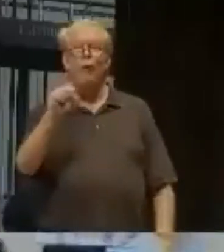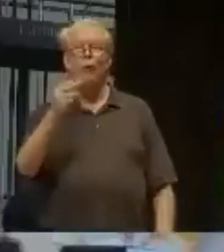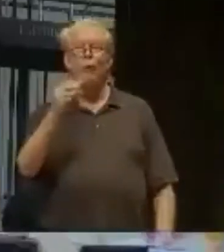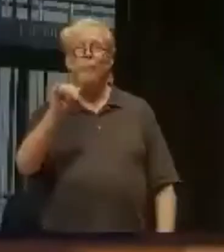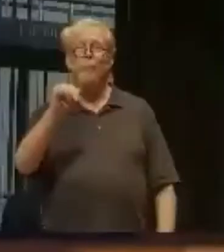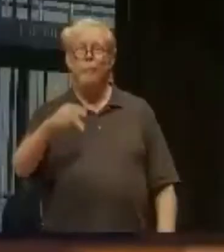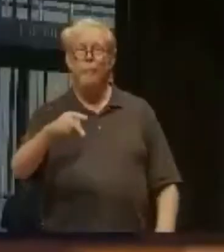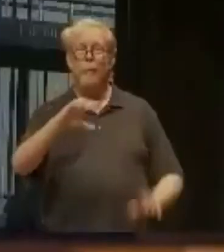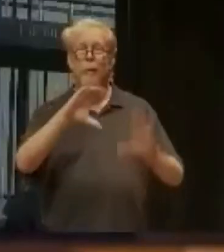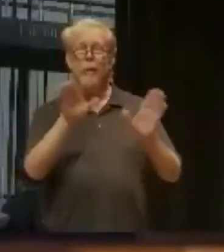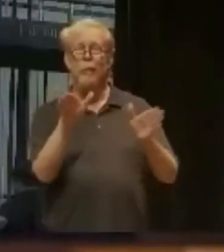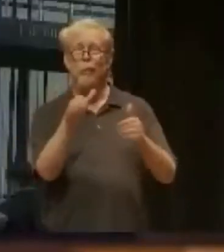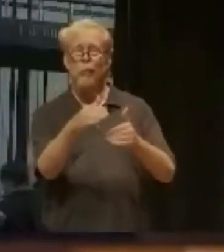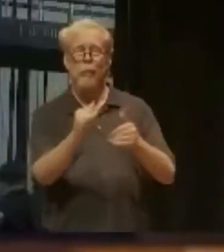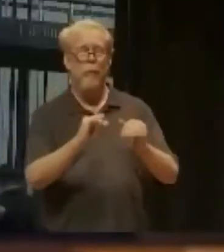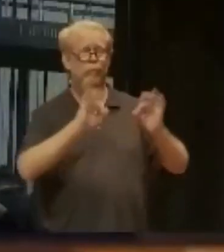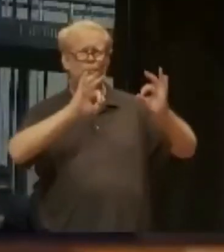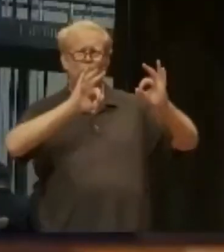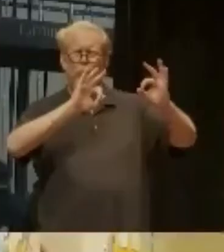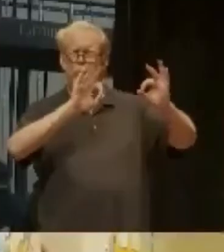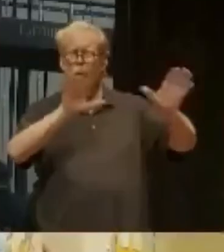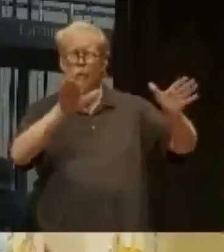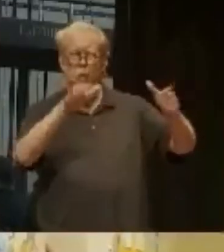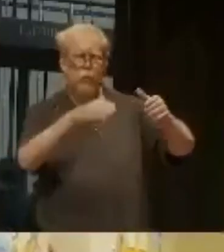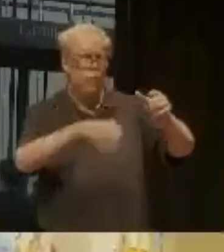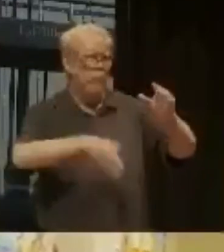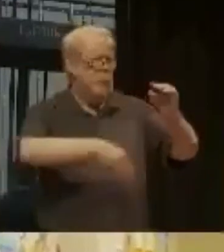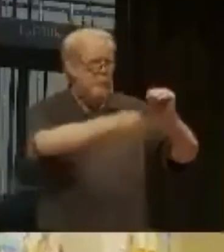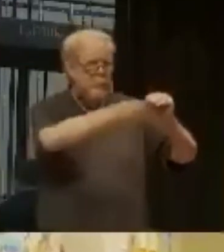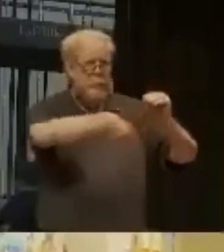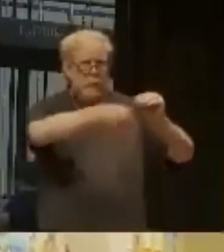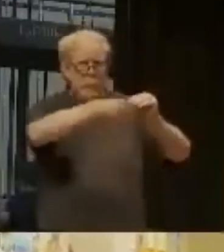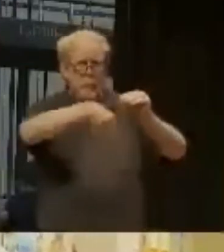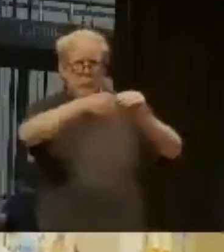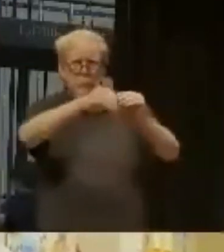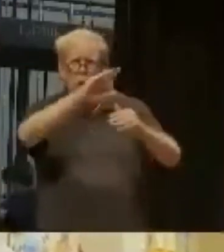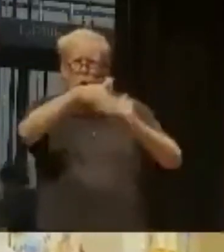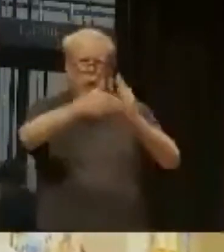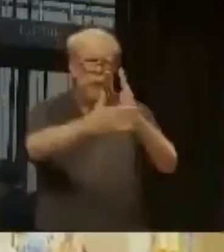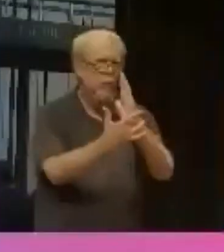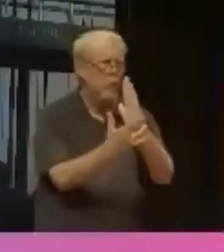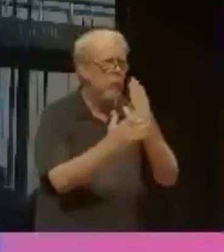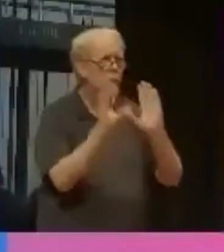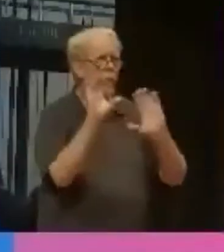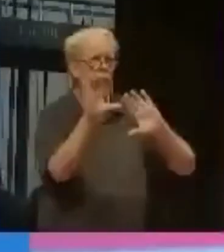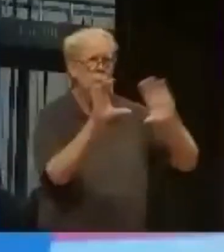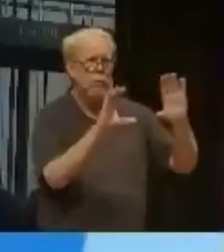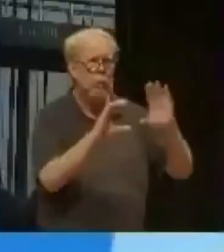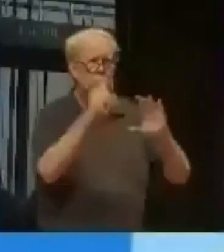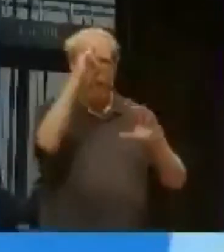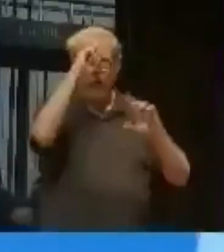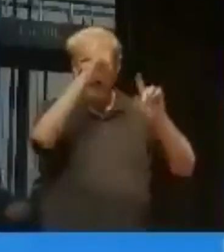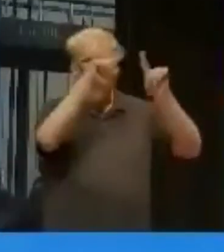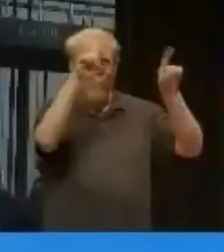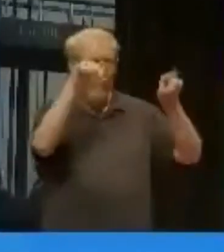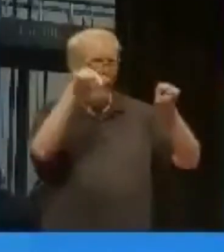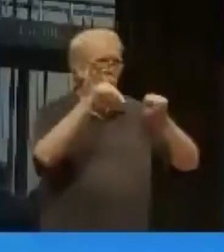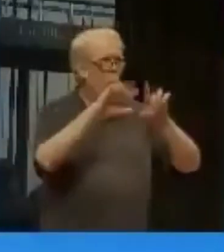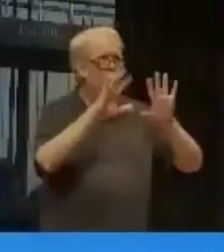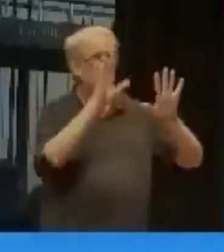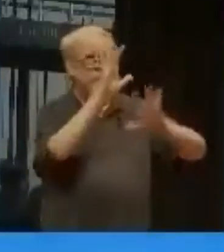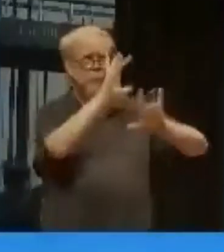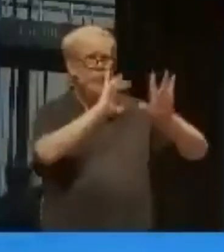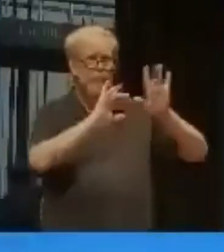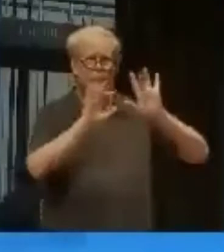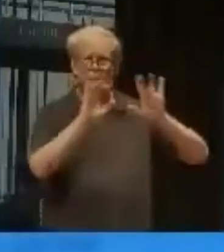esas son clases modelo equipadas con toda la tecnología, herramientas e infraestructura, las tarjetas de